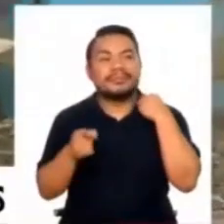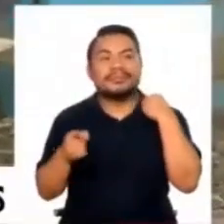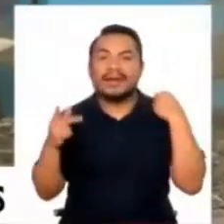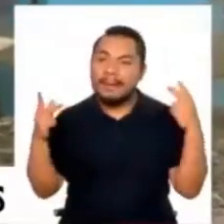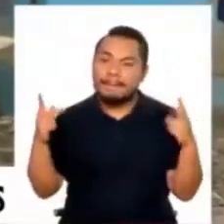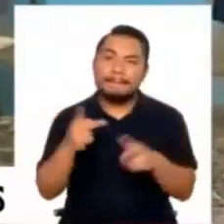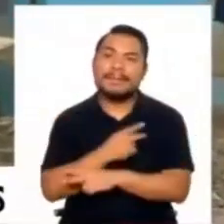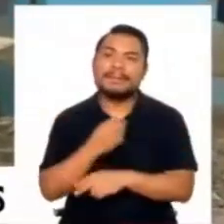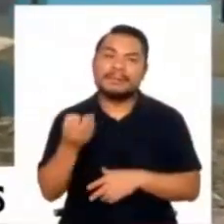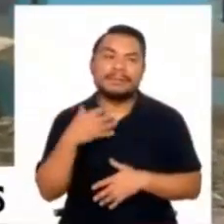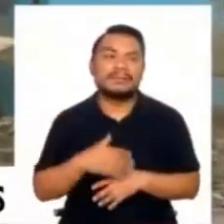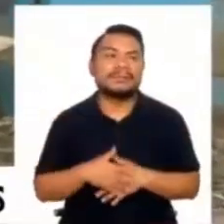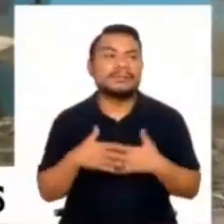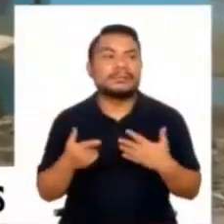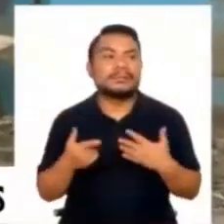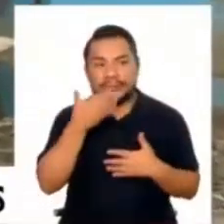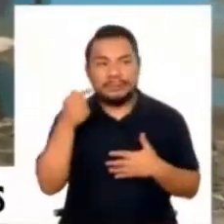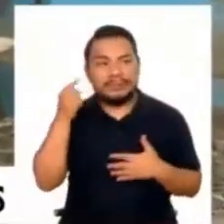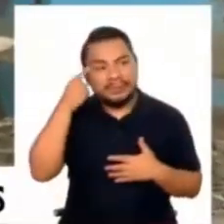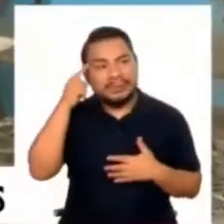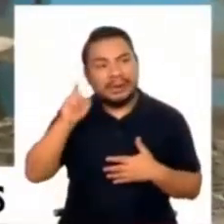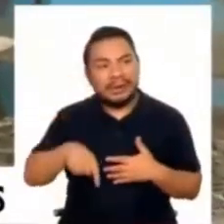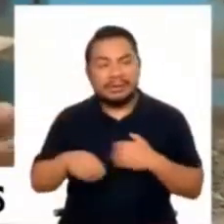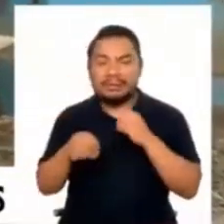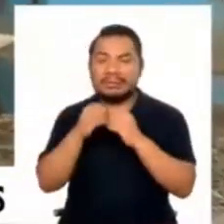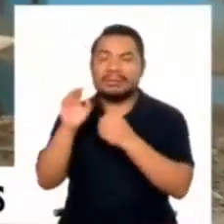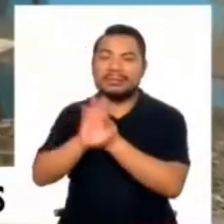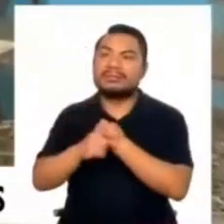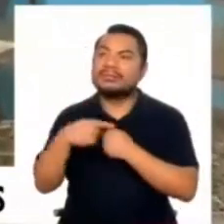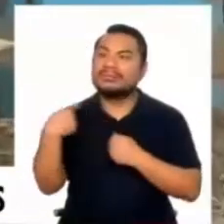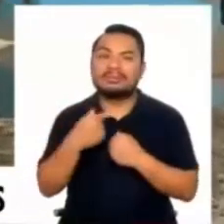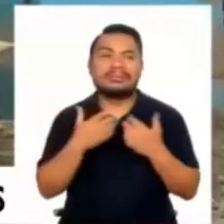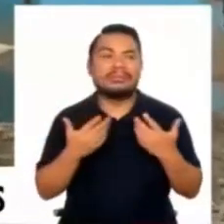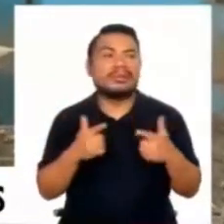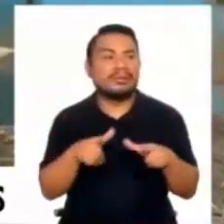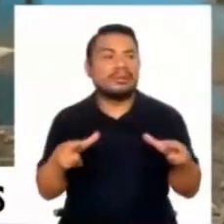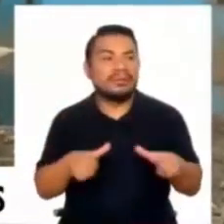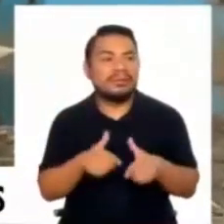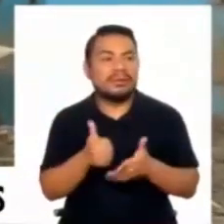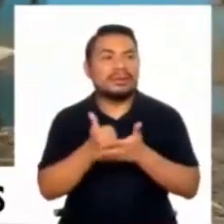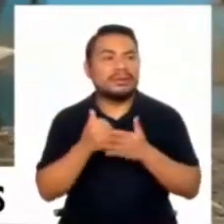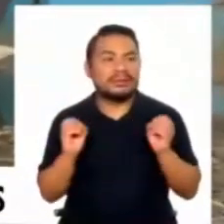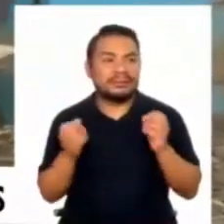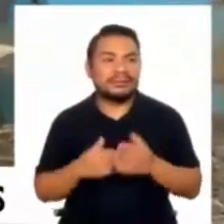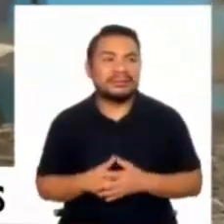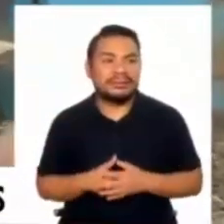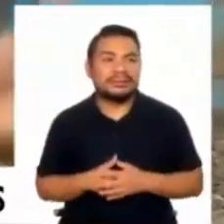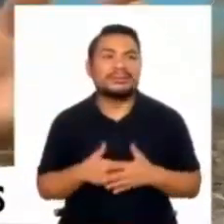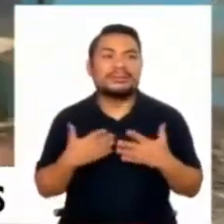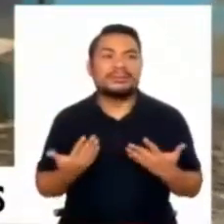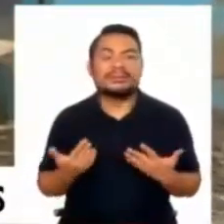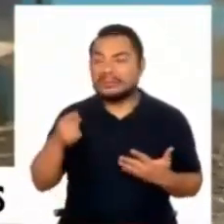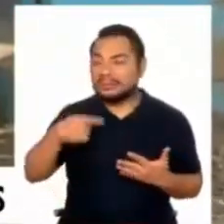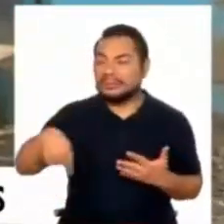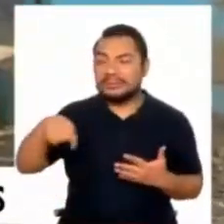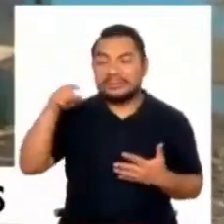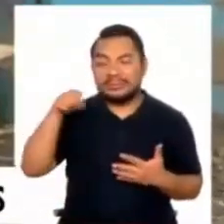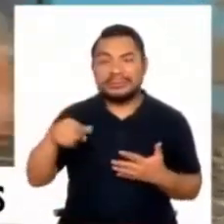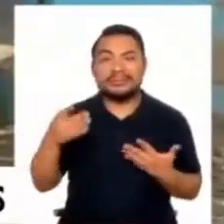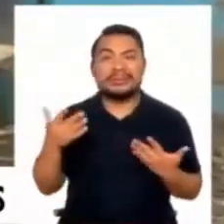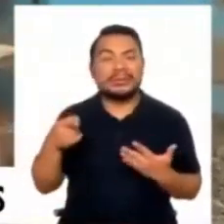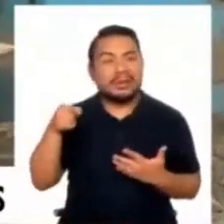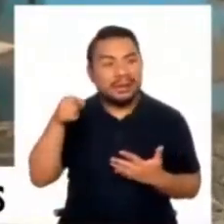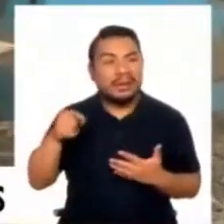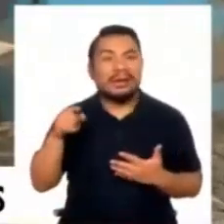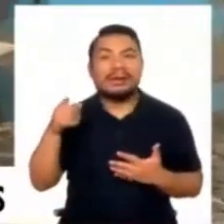peor todavía si no tenemos un colindante acá, porque ya prácticamente si la primera pasa,